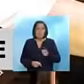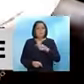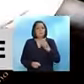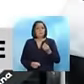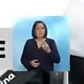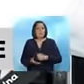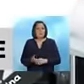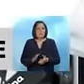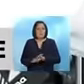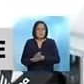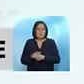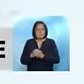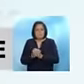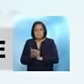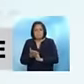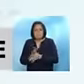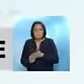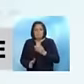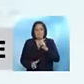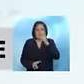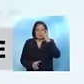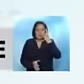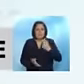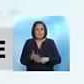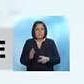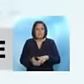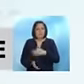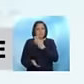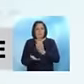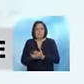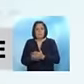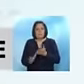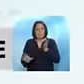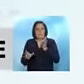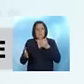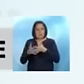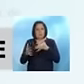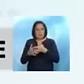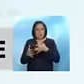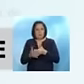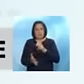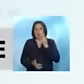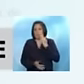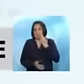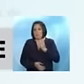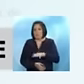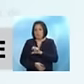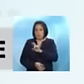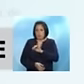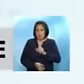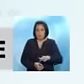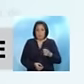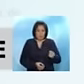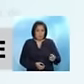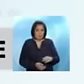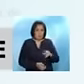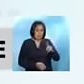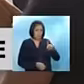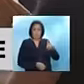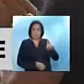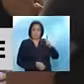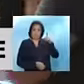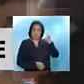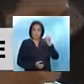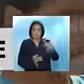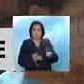las ambiciones políticas y los problemas psicológicos que su madre, Susana Iguchi, tenía. Sobre esto, Keiko Fujimori fue